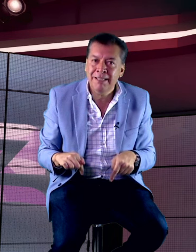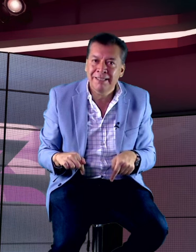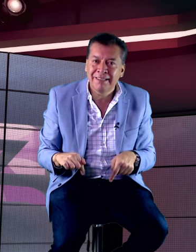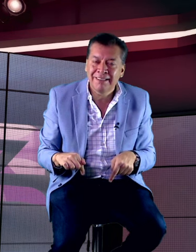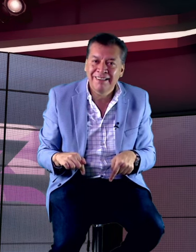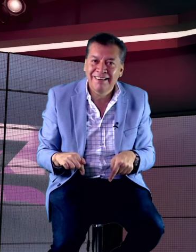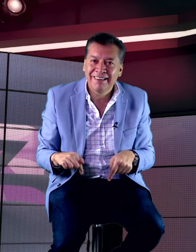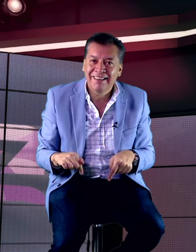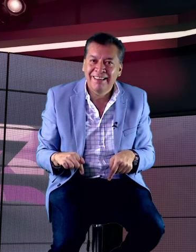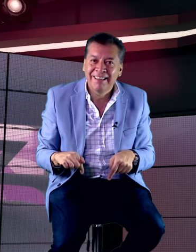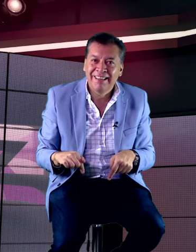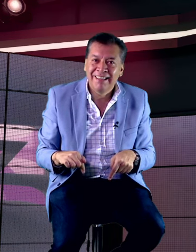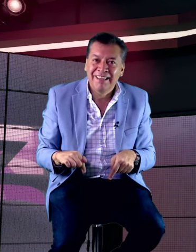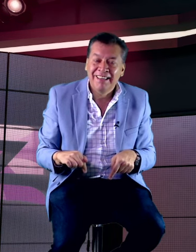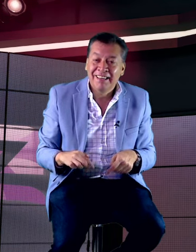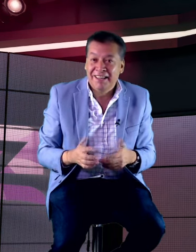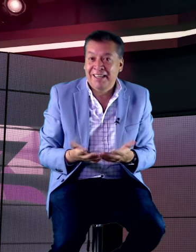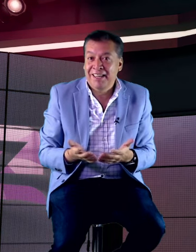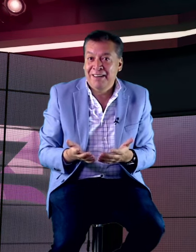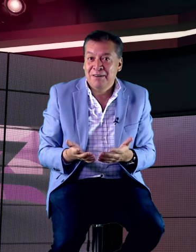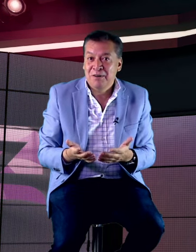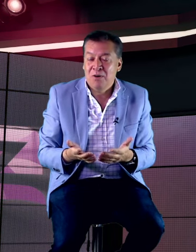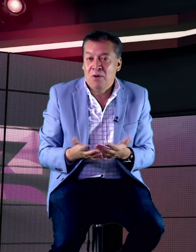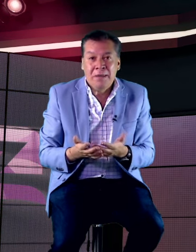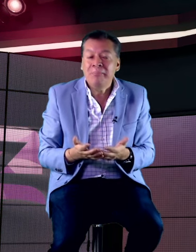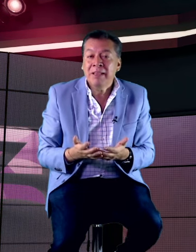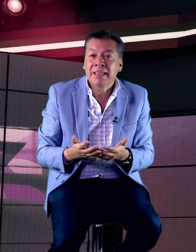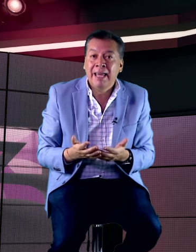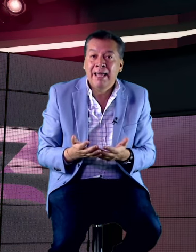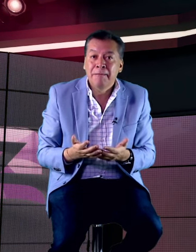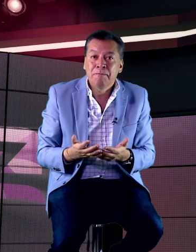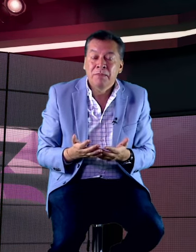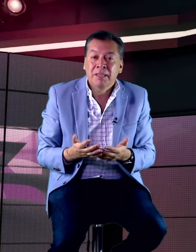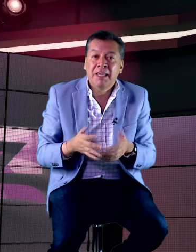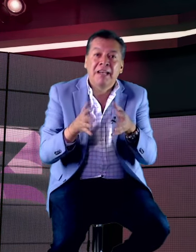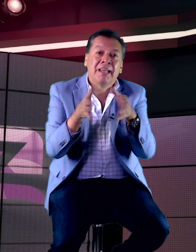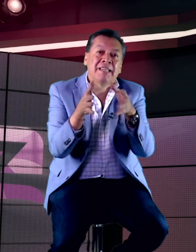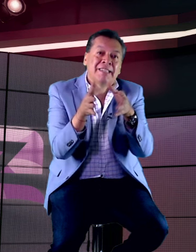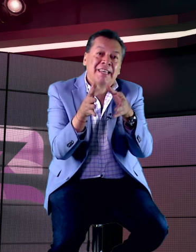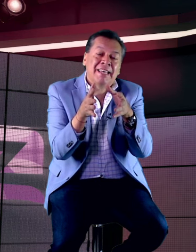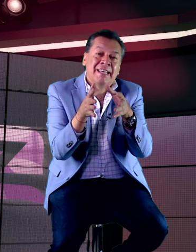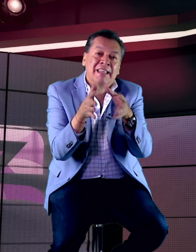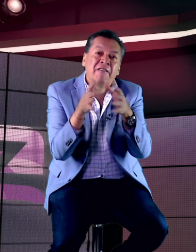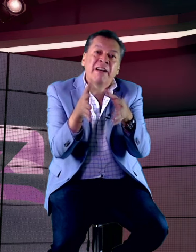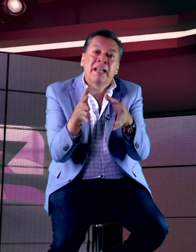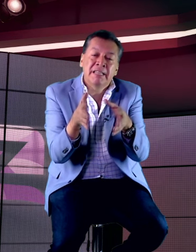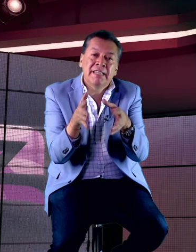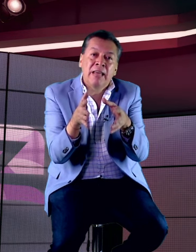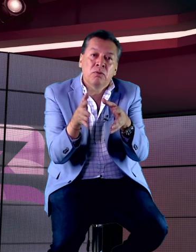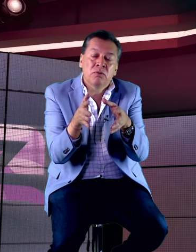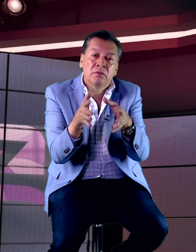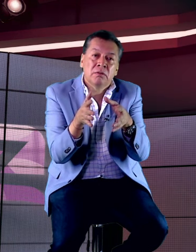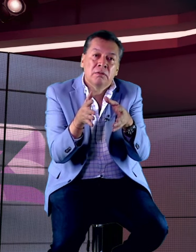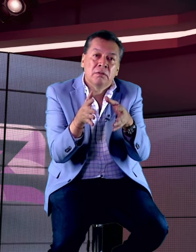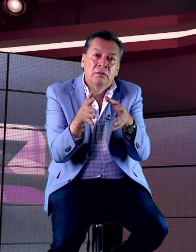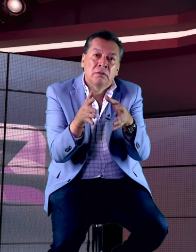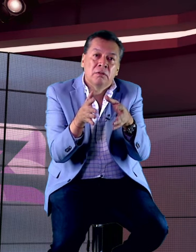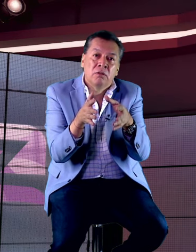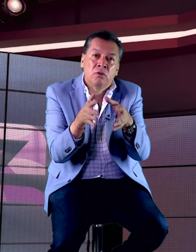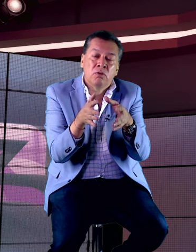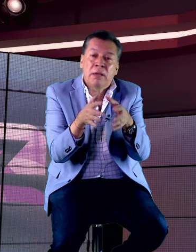al país y obviamente quienes están fanatizados